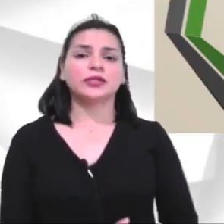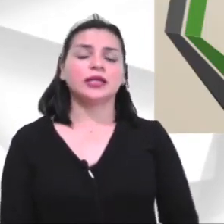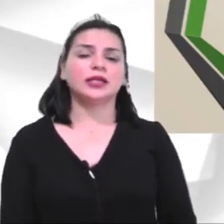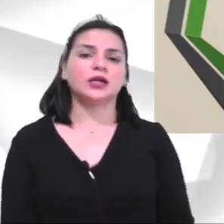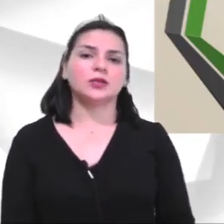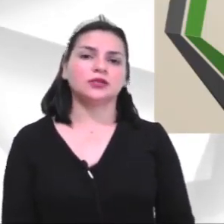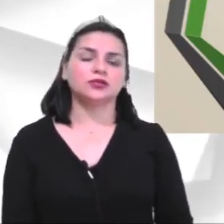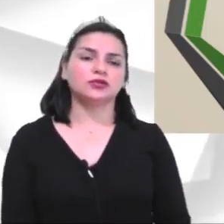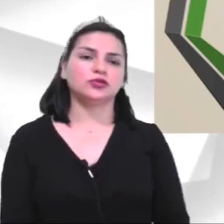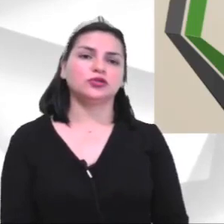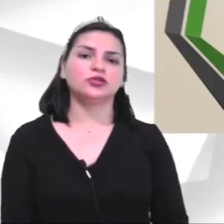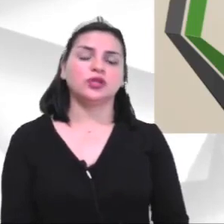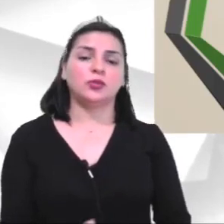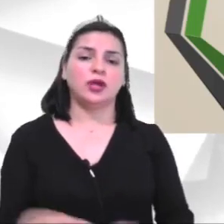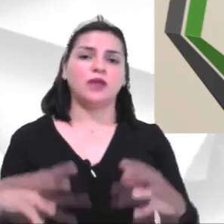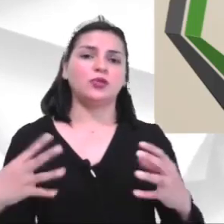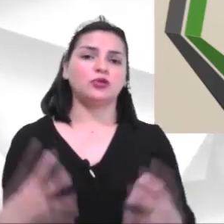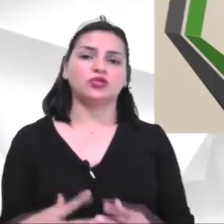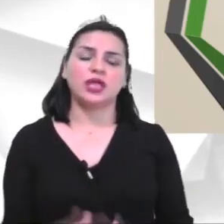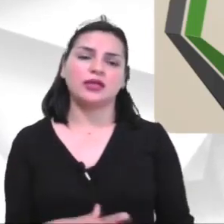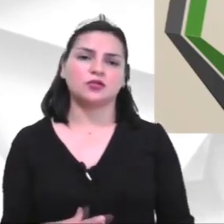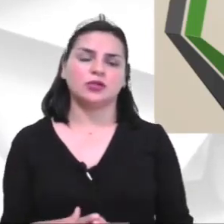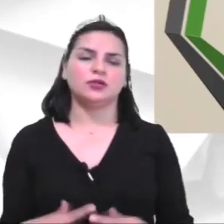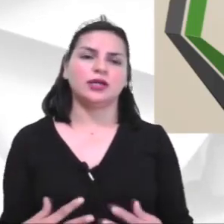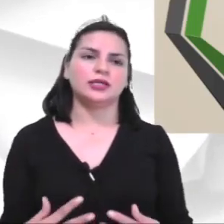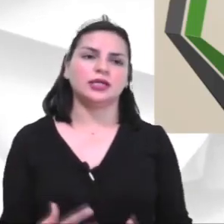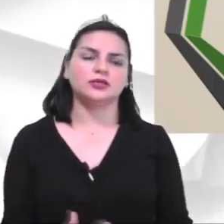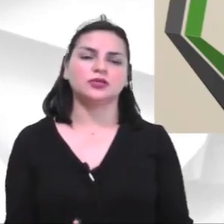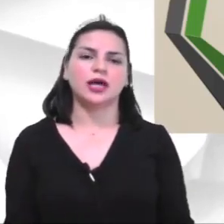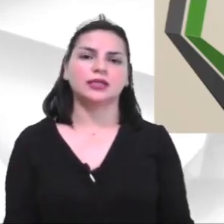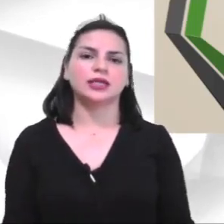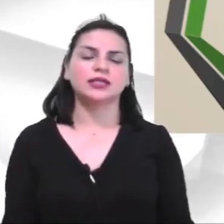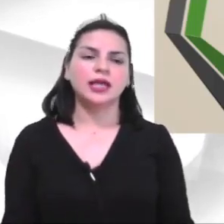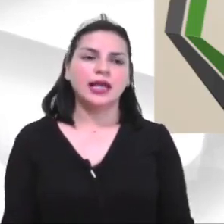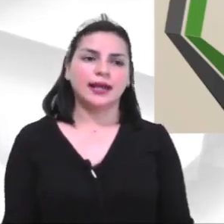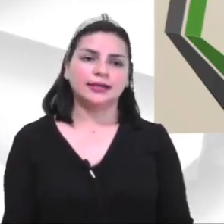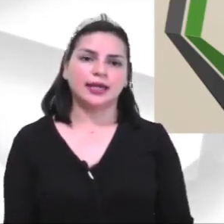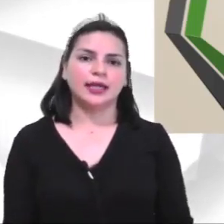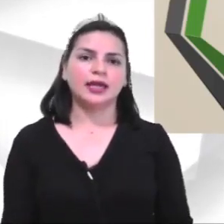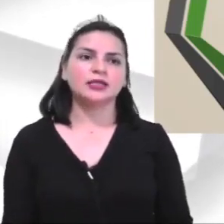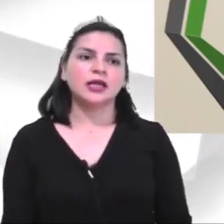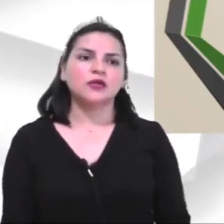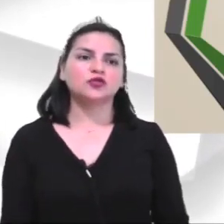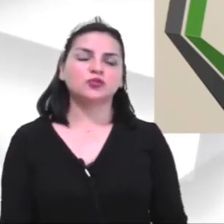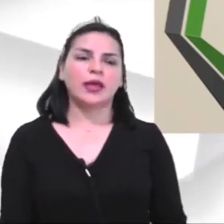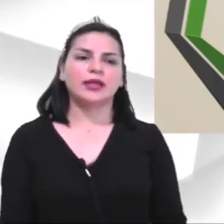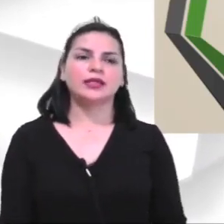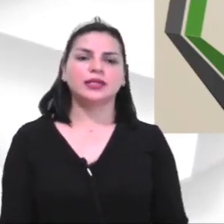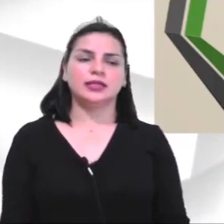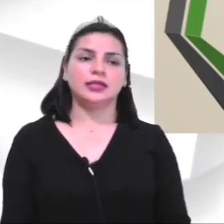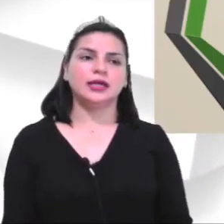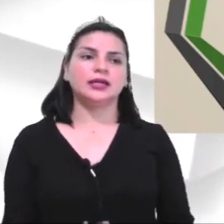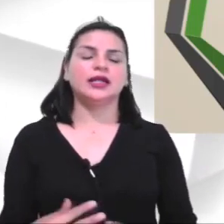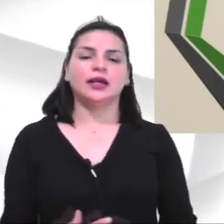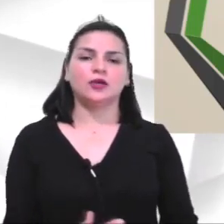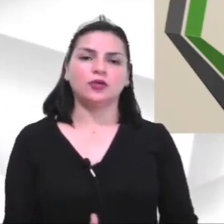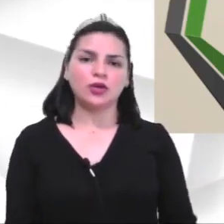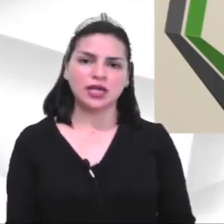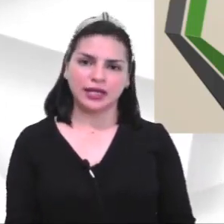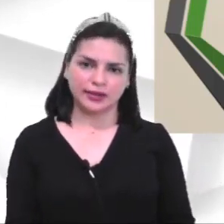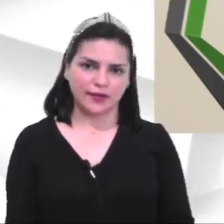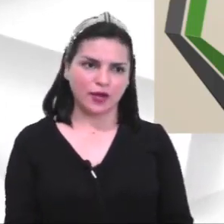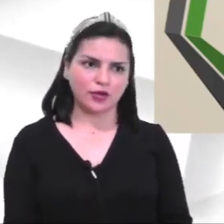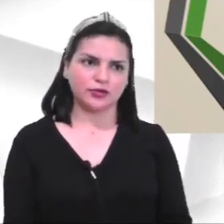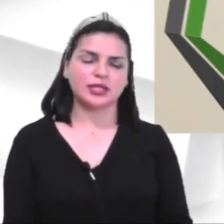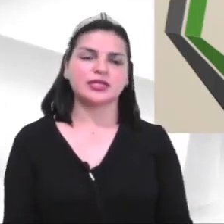muy importante que cuando nosotros, por ejemplo, ustedes cuando hacen en sus casas las tareas, sus padres les digan y les